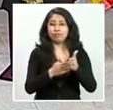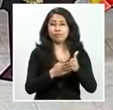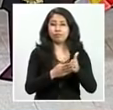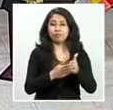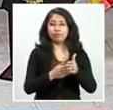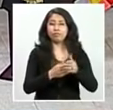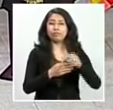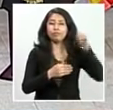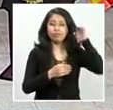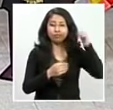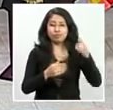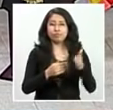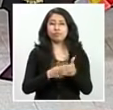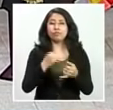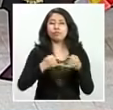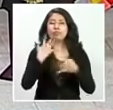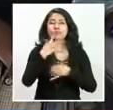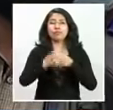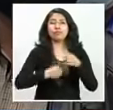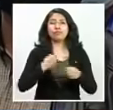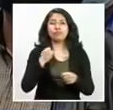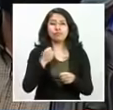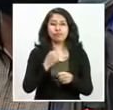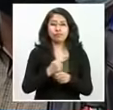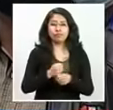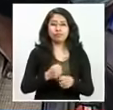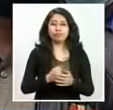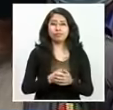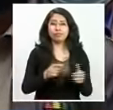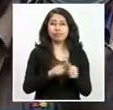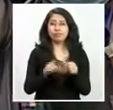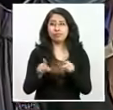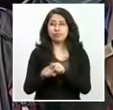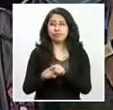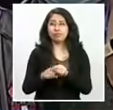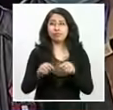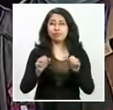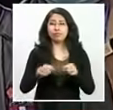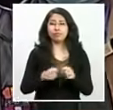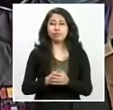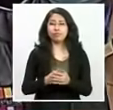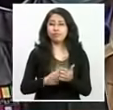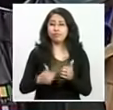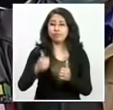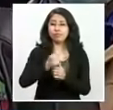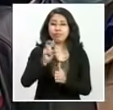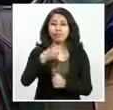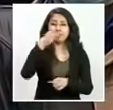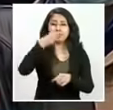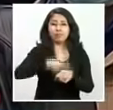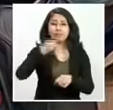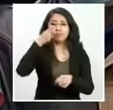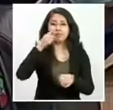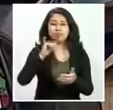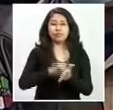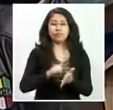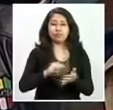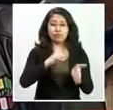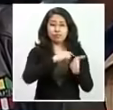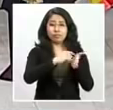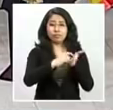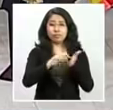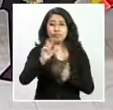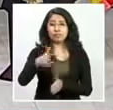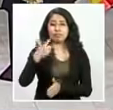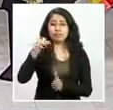5 años anteriores a su nombramiento y al habérselo designado en el referido cargo por segunda vez. Que el parágrafo tercero